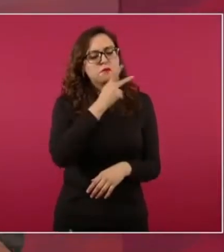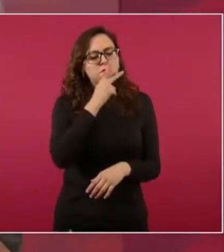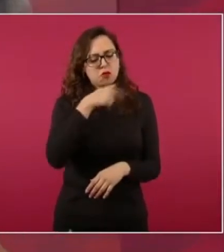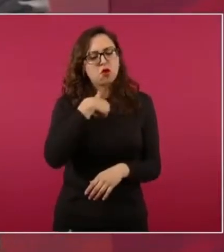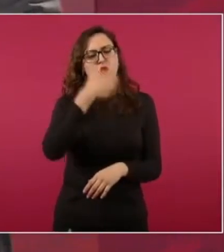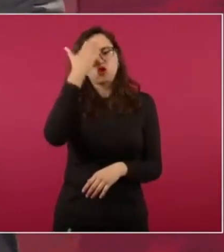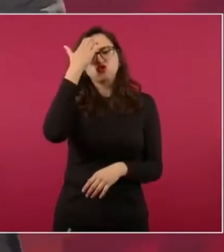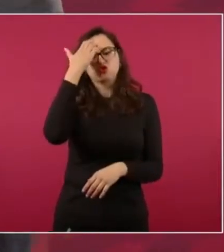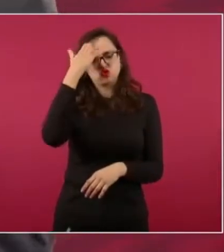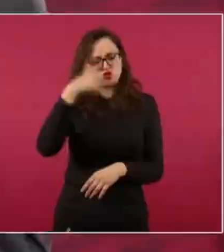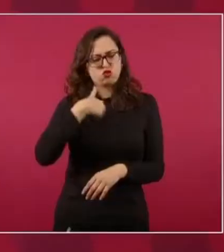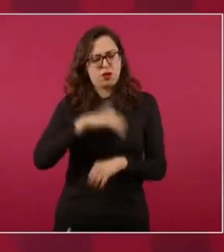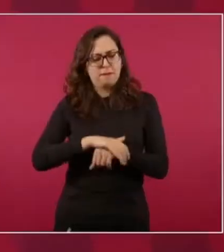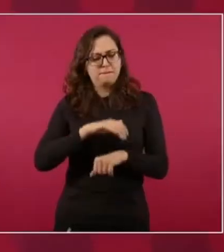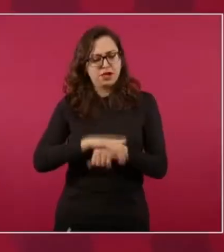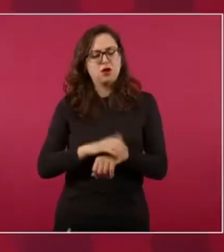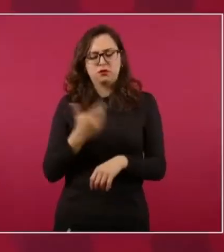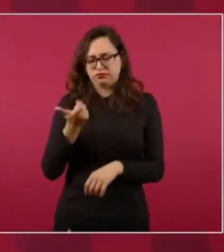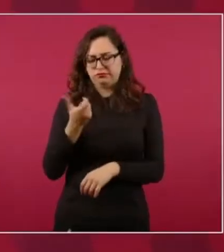toma,